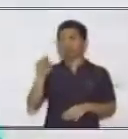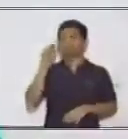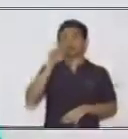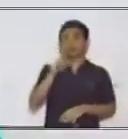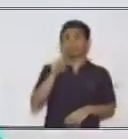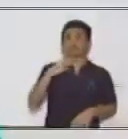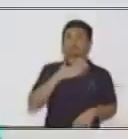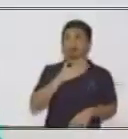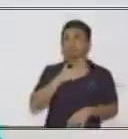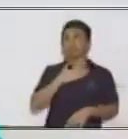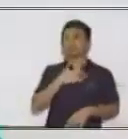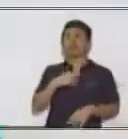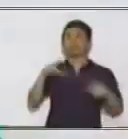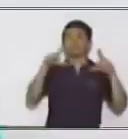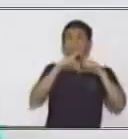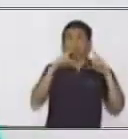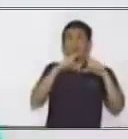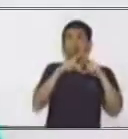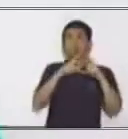triángulo se llama